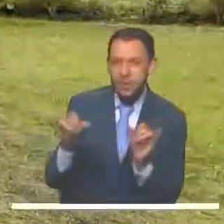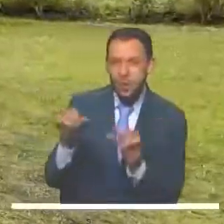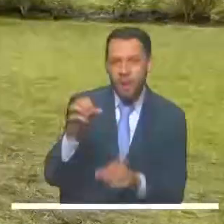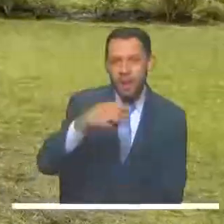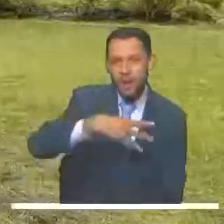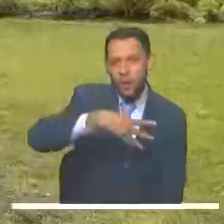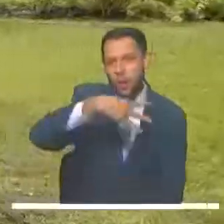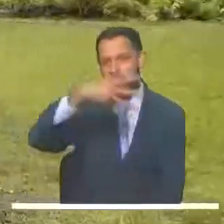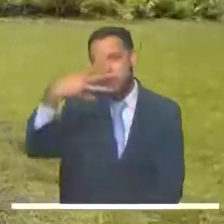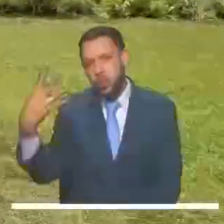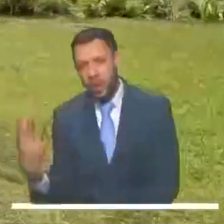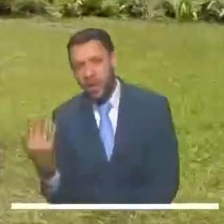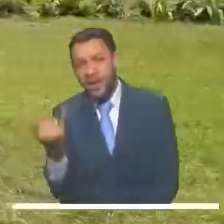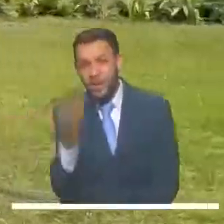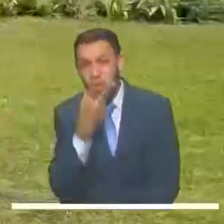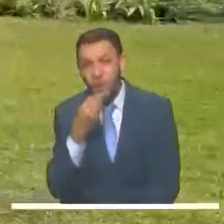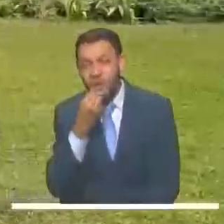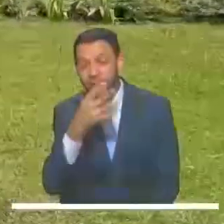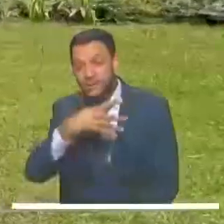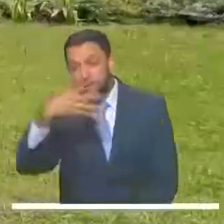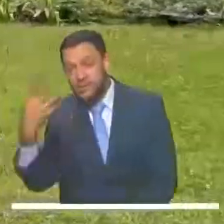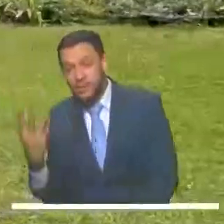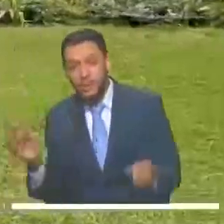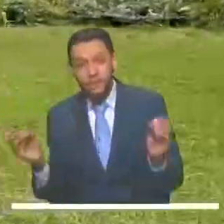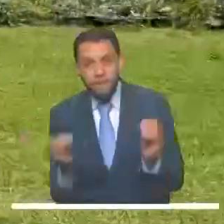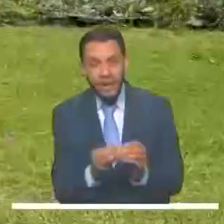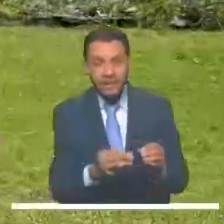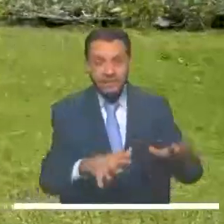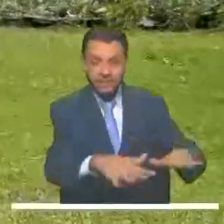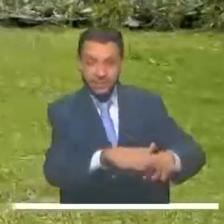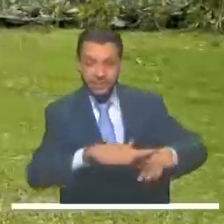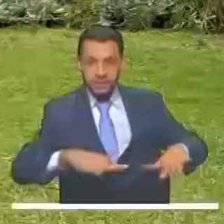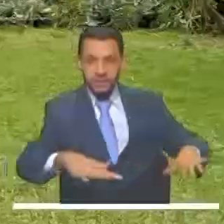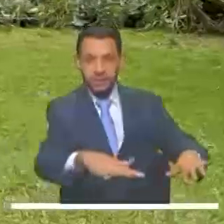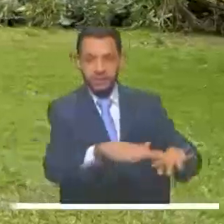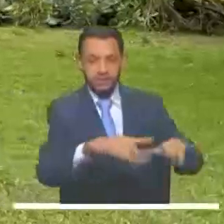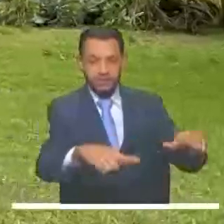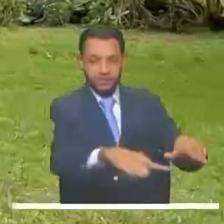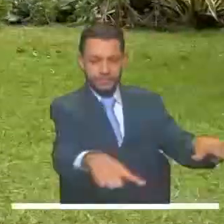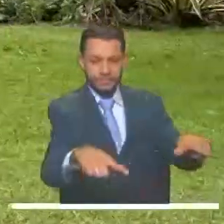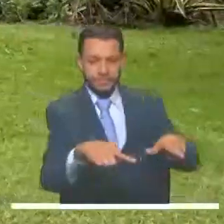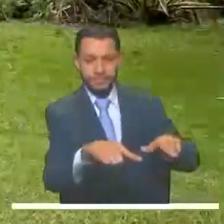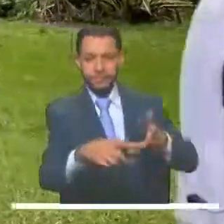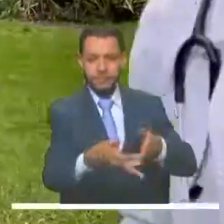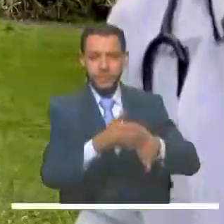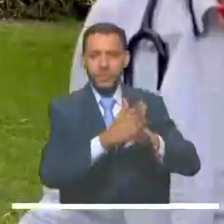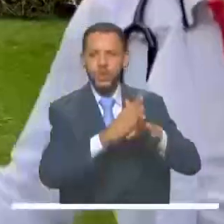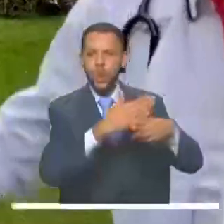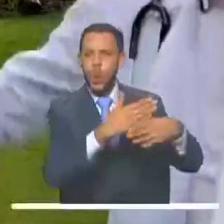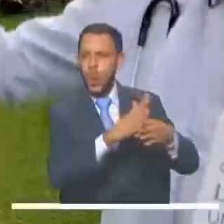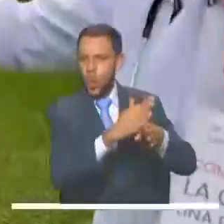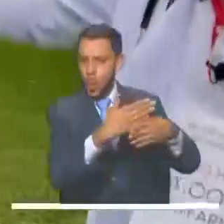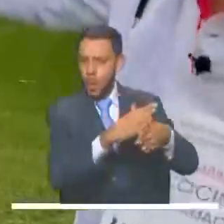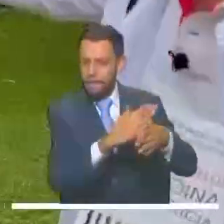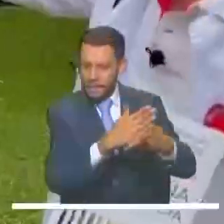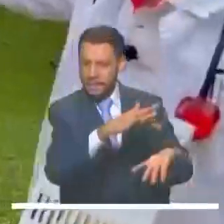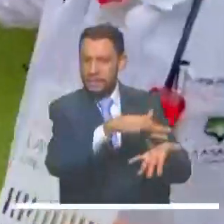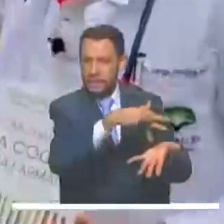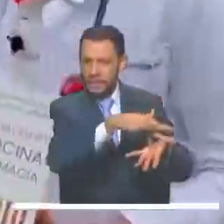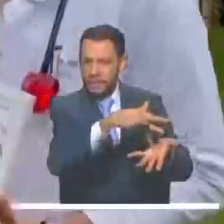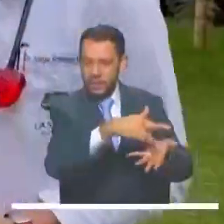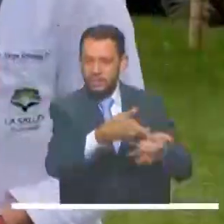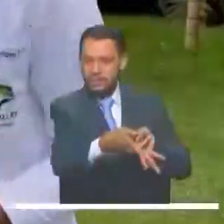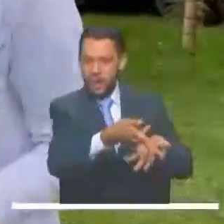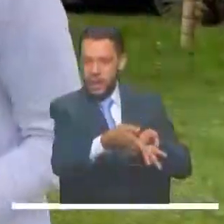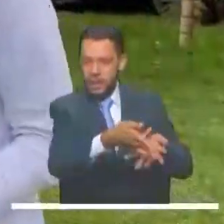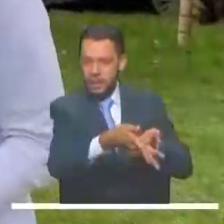al lado derecho nuestro tambo o malo acá donde hacemos todas nuestras integraciones de terapias acompañados de esta